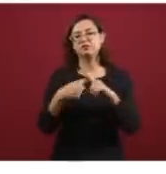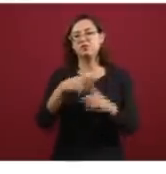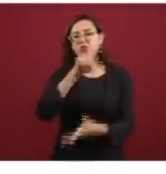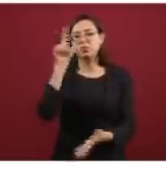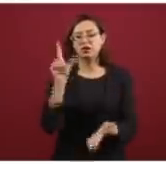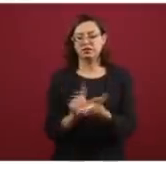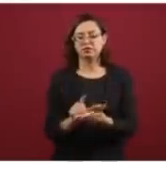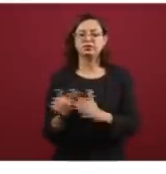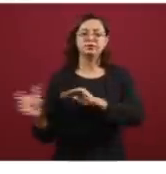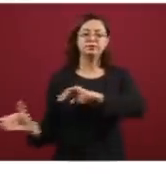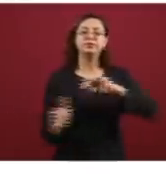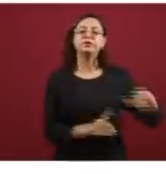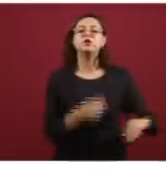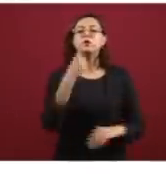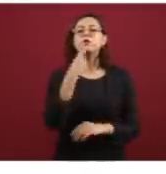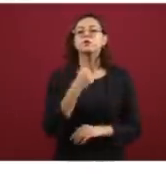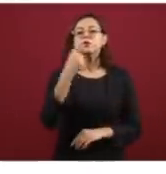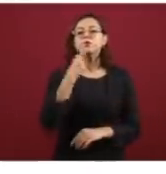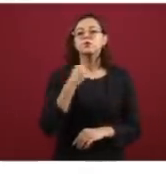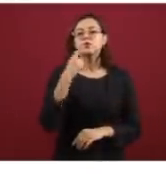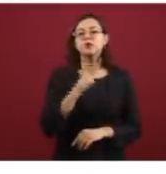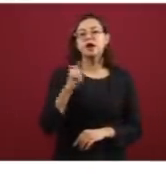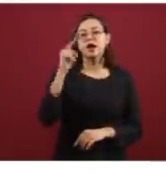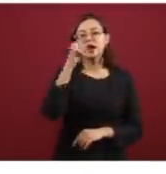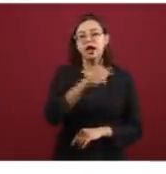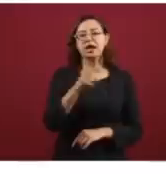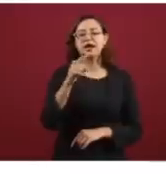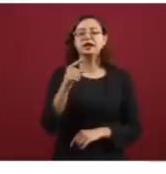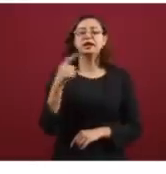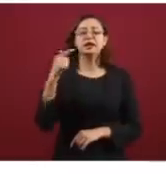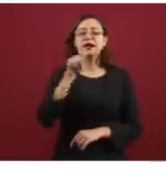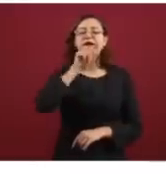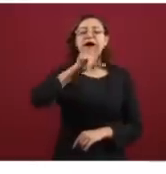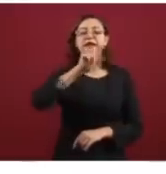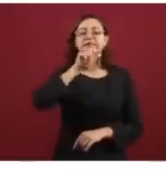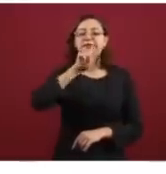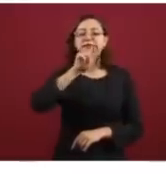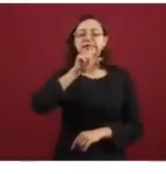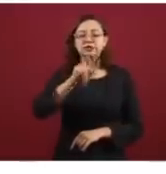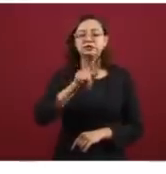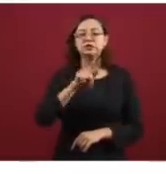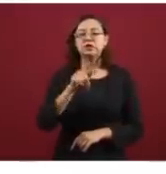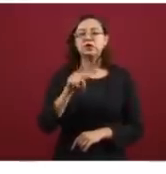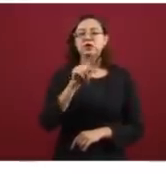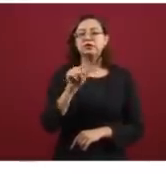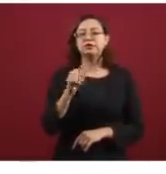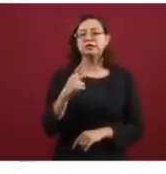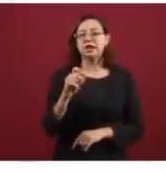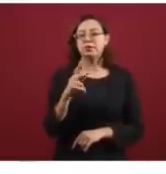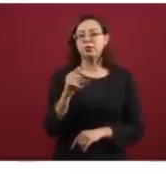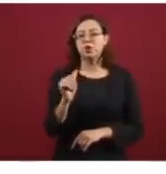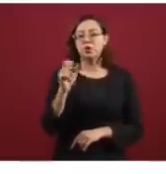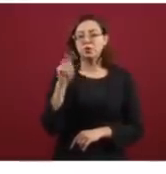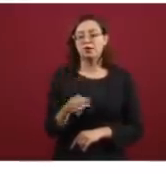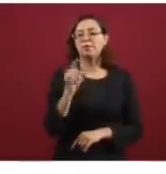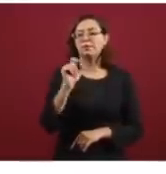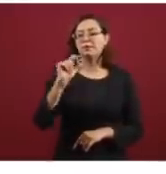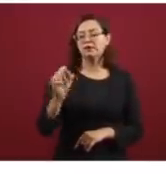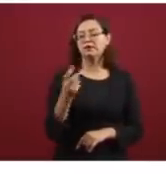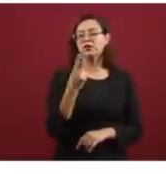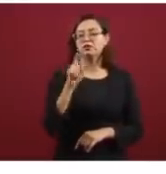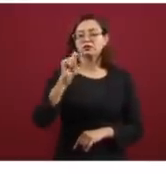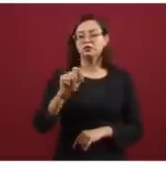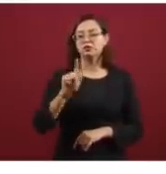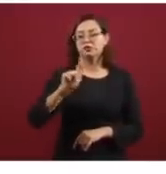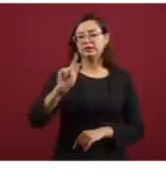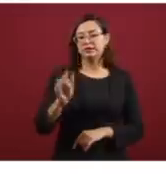premium en Estación de Servicio Naciones Unidas de Zapopan, Jalisco, a 22 pesos 73 centavos por litro con